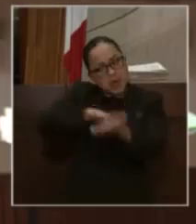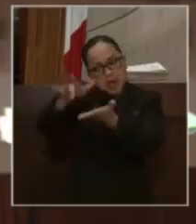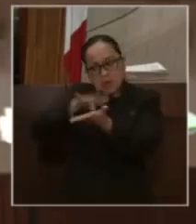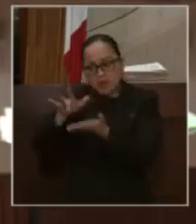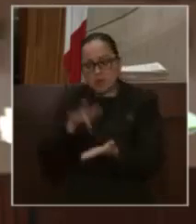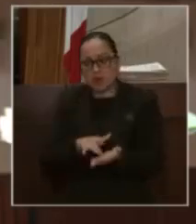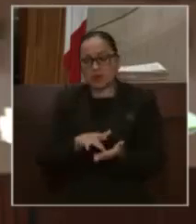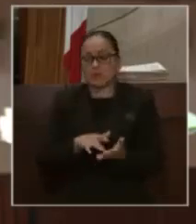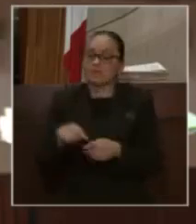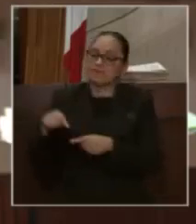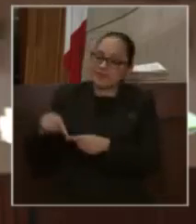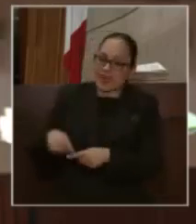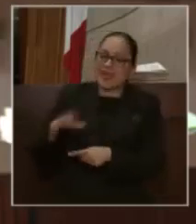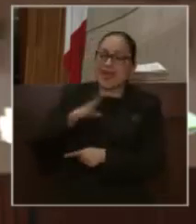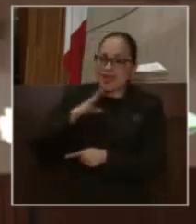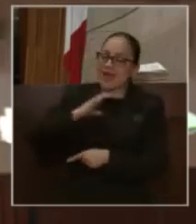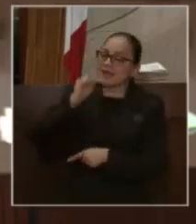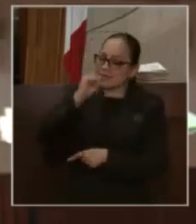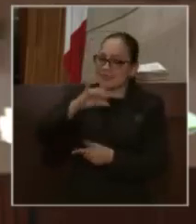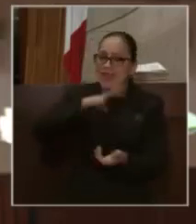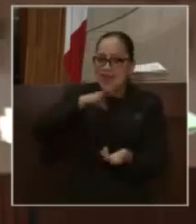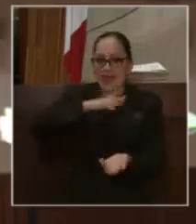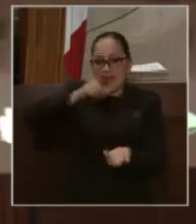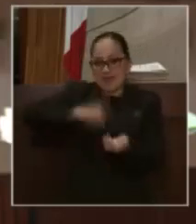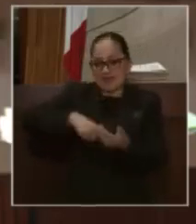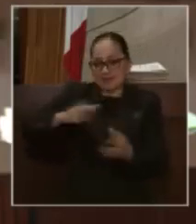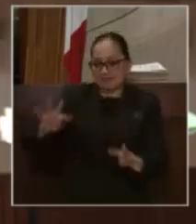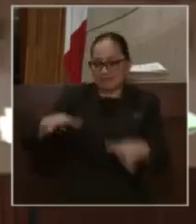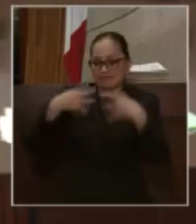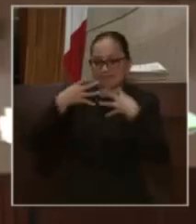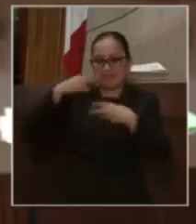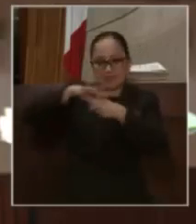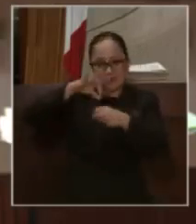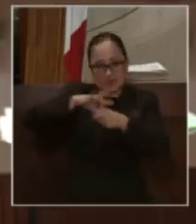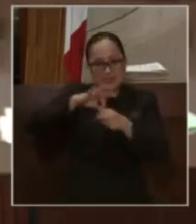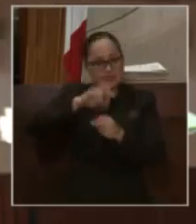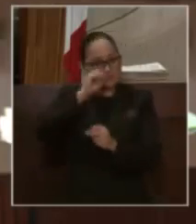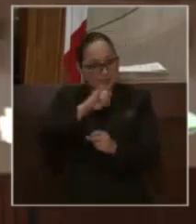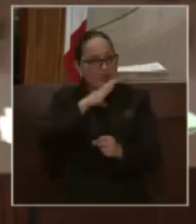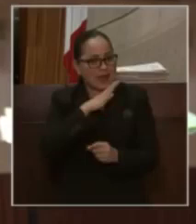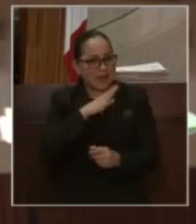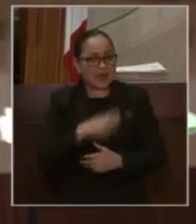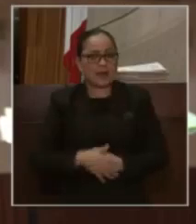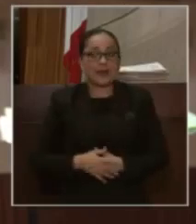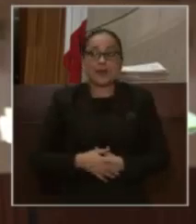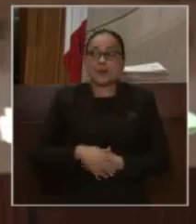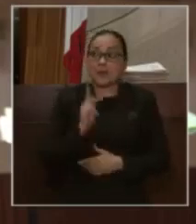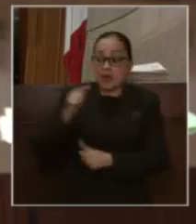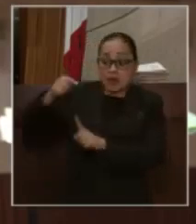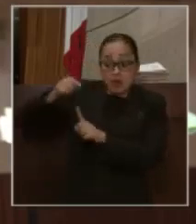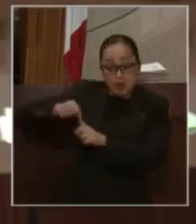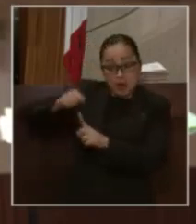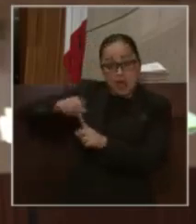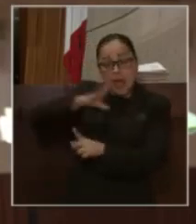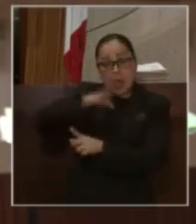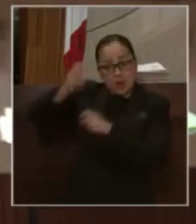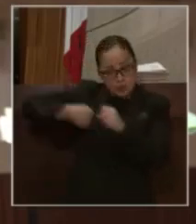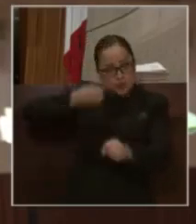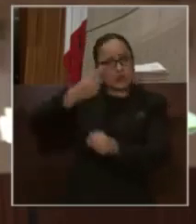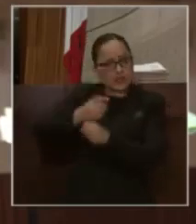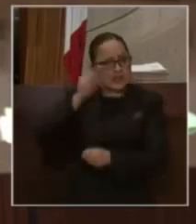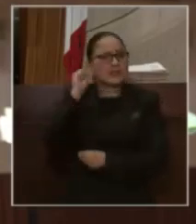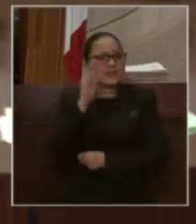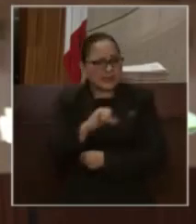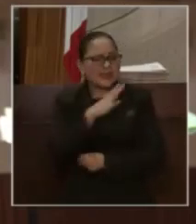para una finalidad electoral. Pero no fue así, y hay que decirlo, tuvo oportunidad y tuvo tiempo, porque la